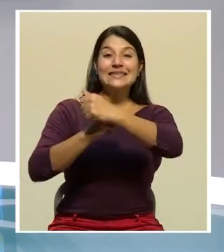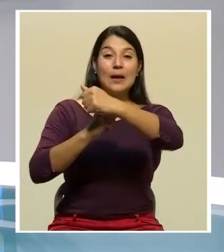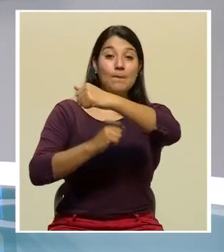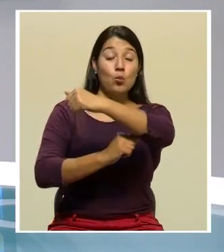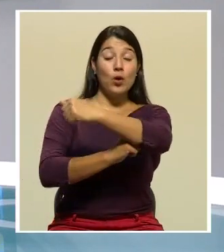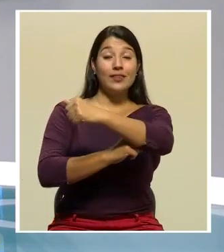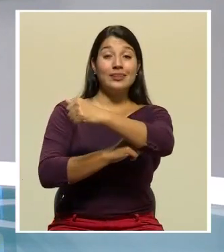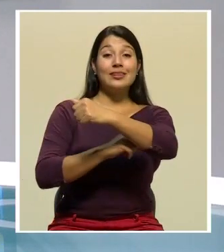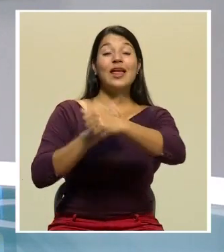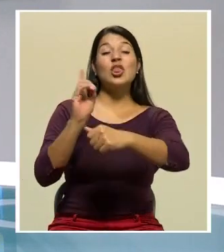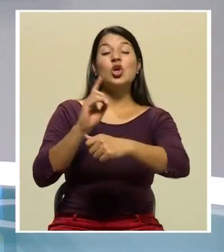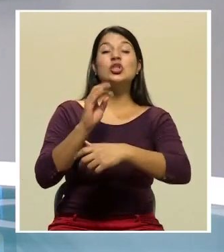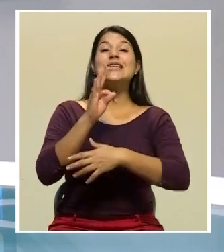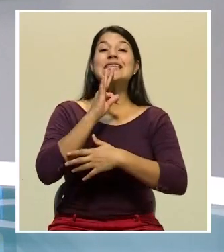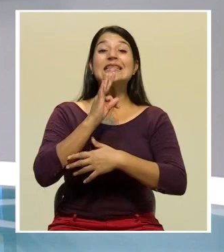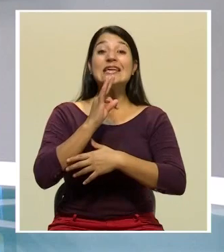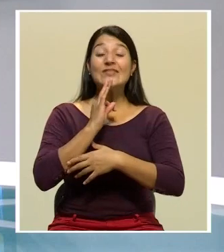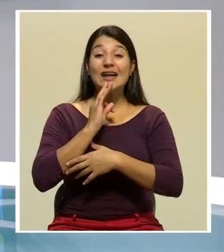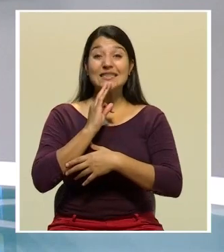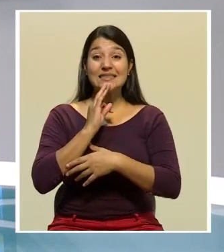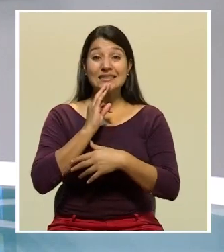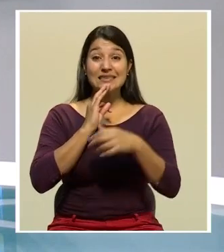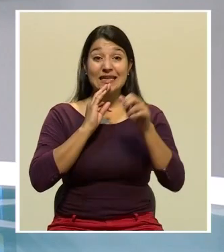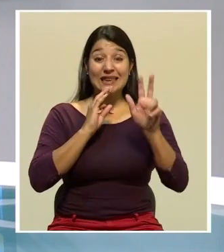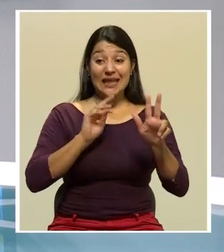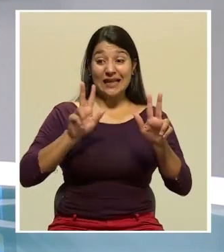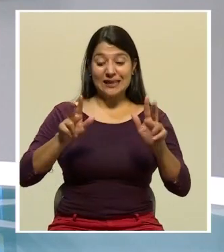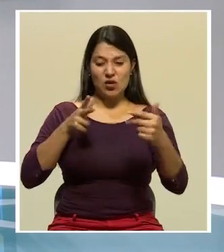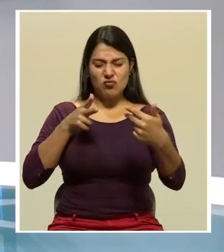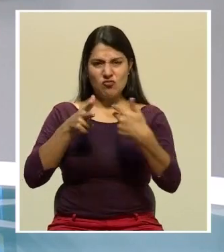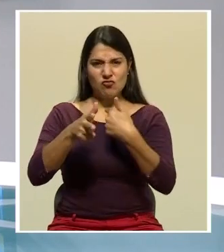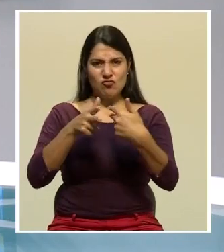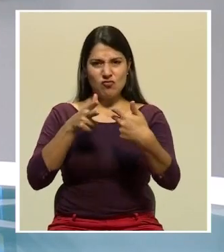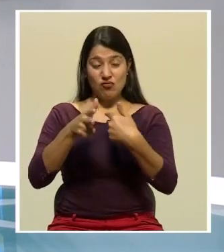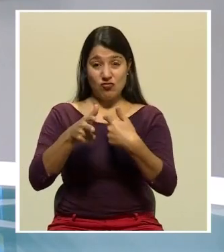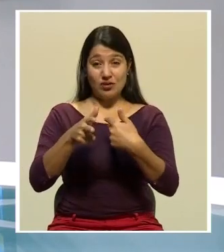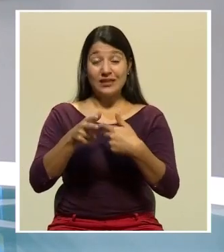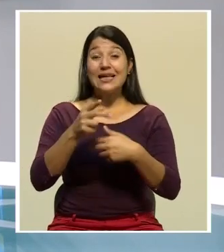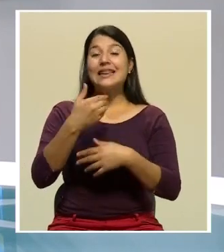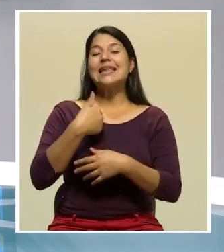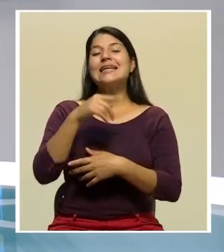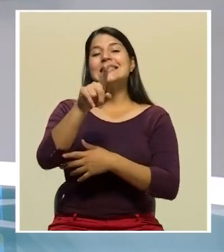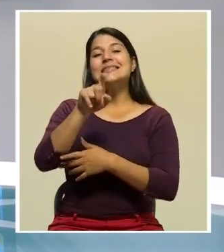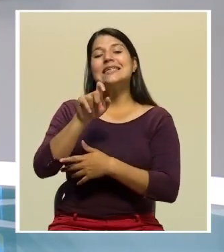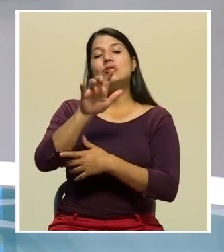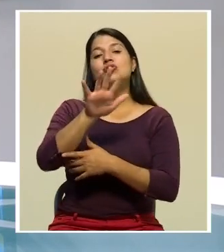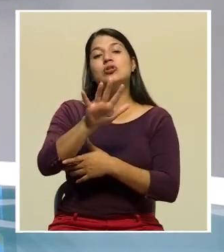Tibás. La estructura tendrá una longitud de 154 metros.